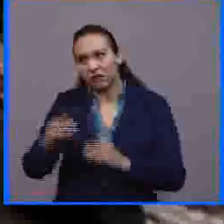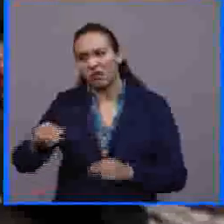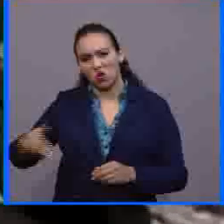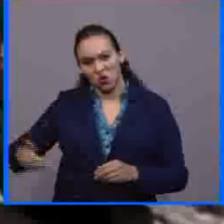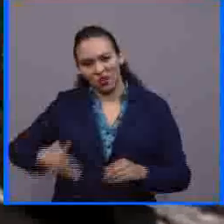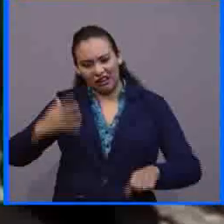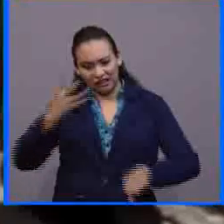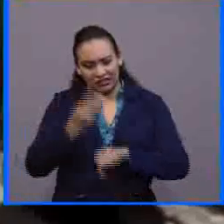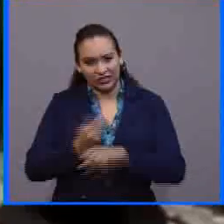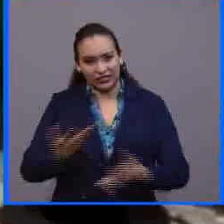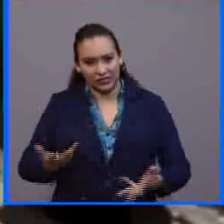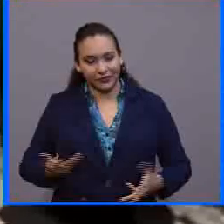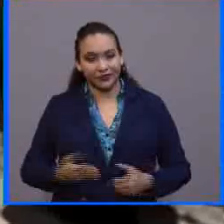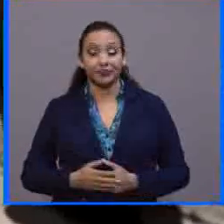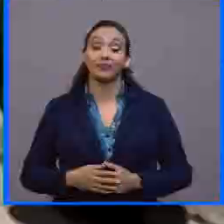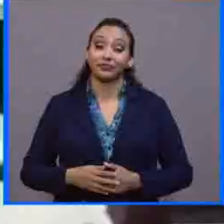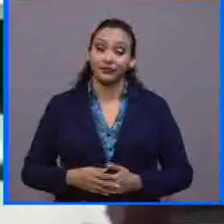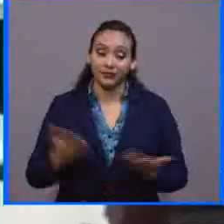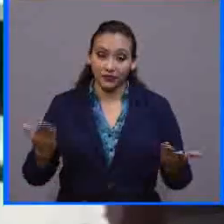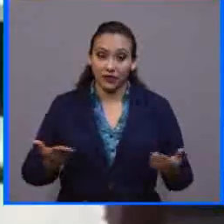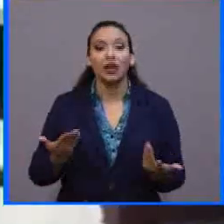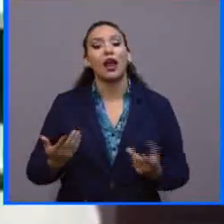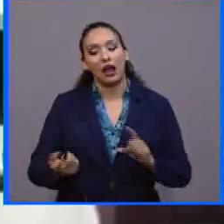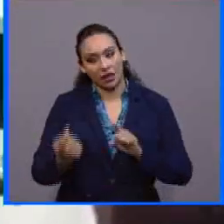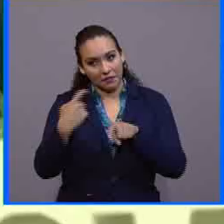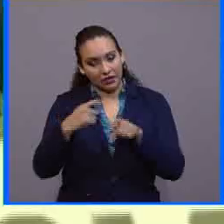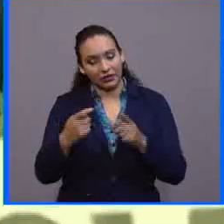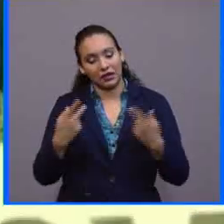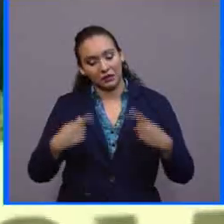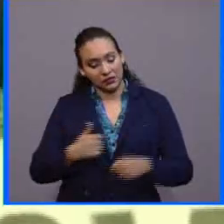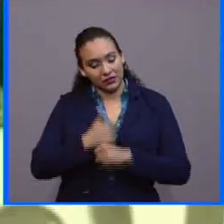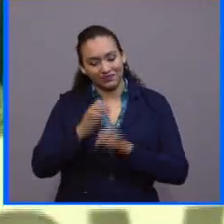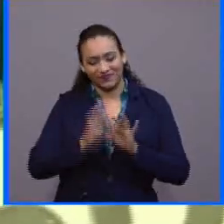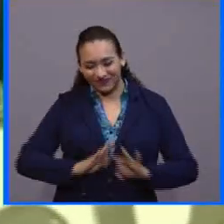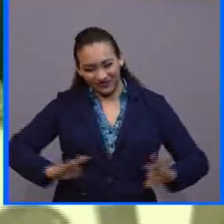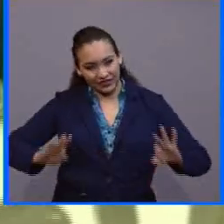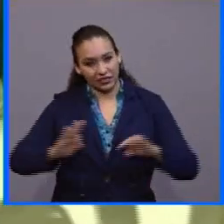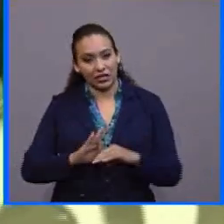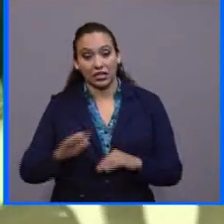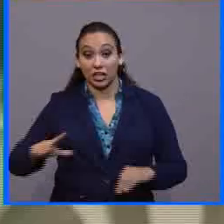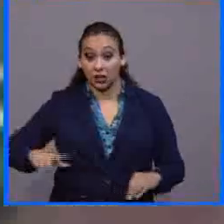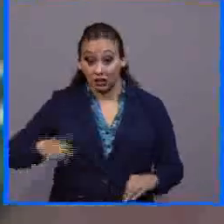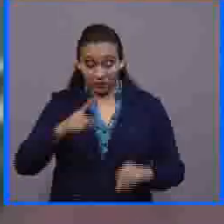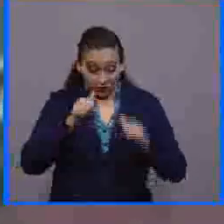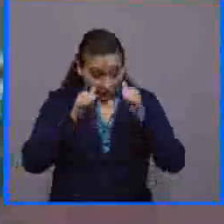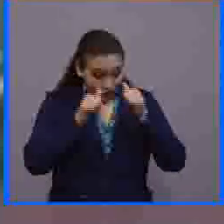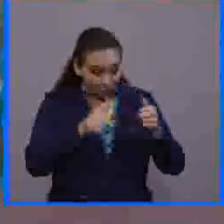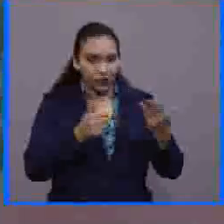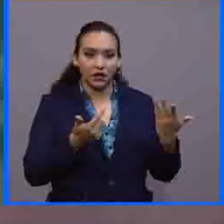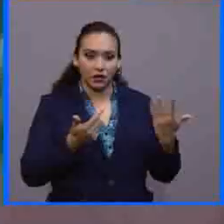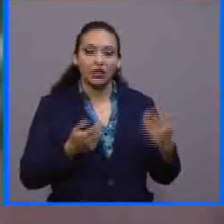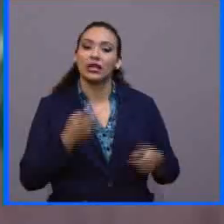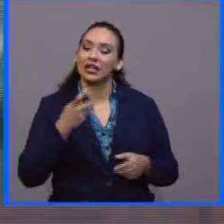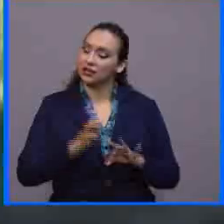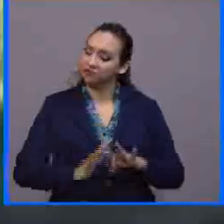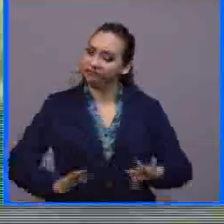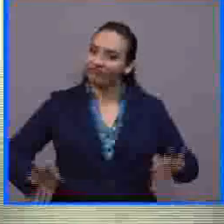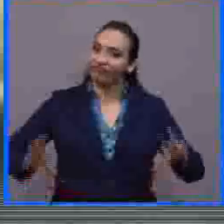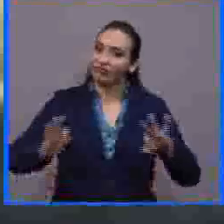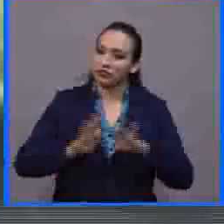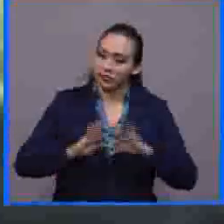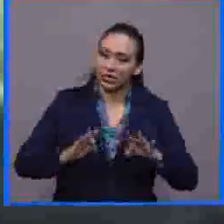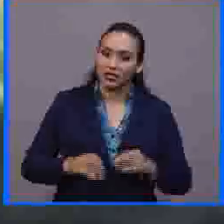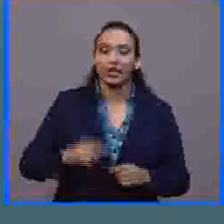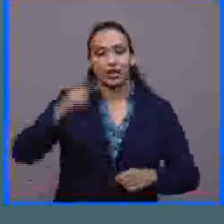organización destaca que la solidaridad y empatía con las víctimas pues debe ser una prioridad para la sociedad en su conjunto, medida que es fundamental